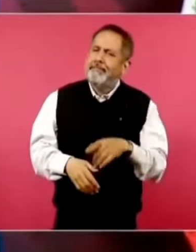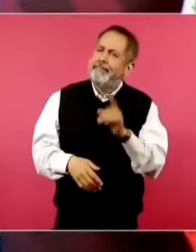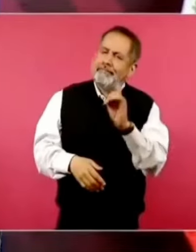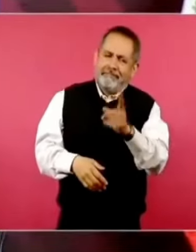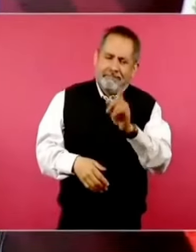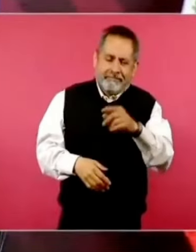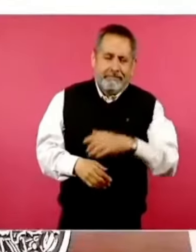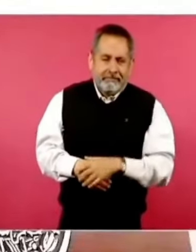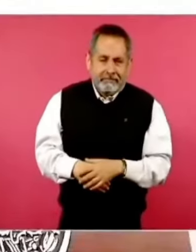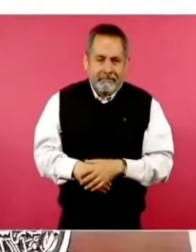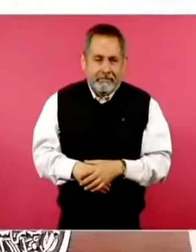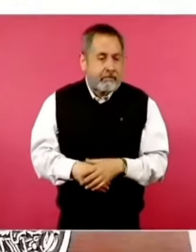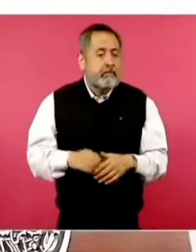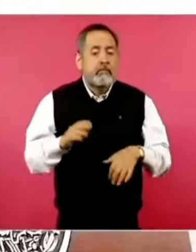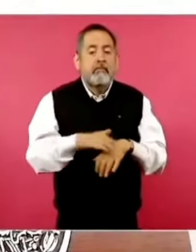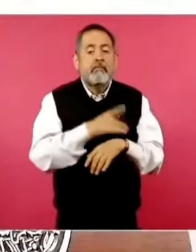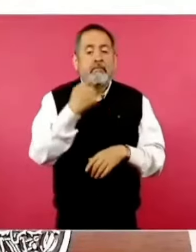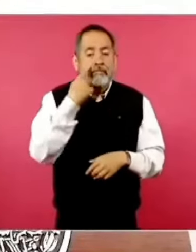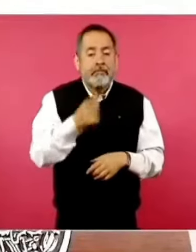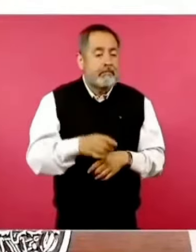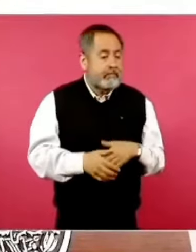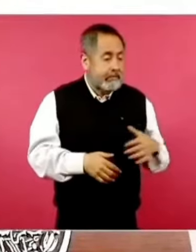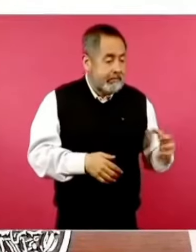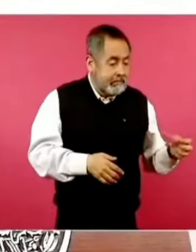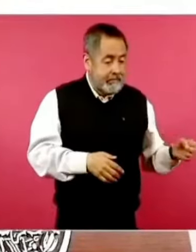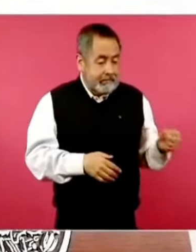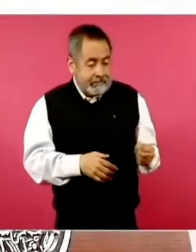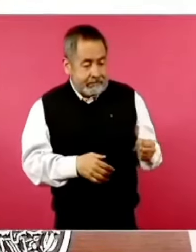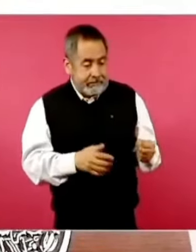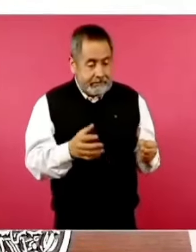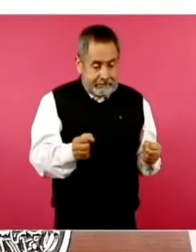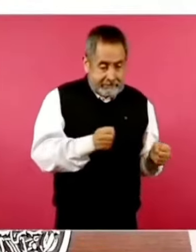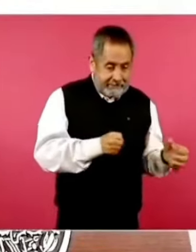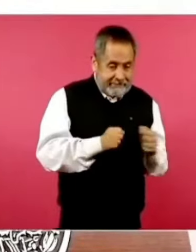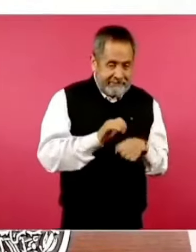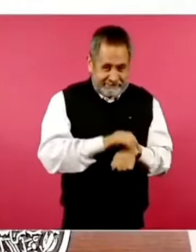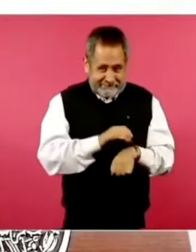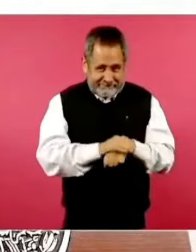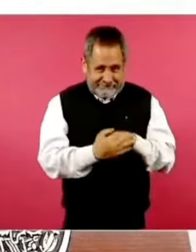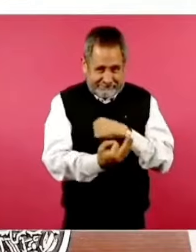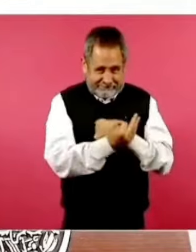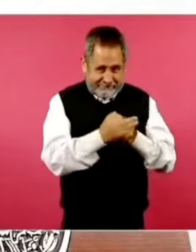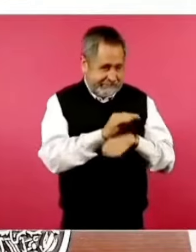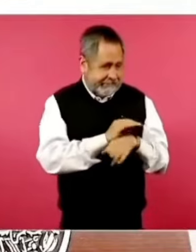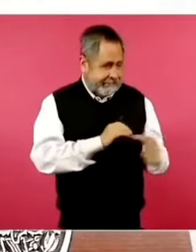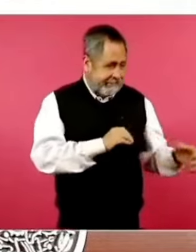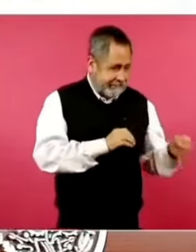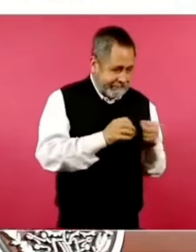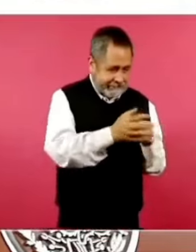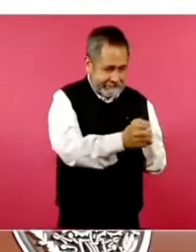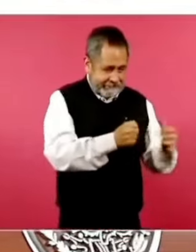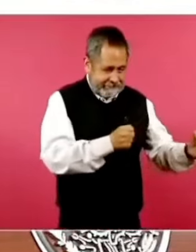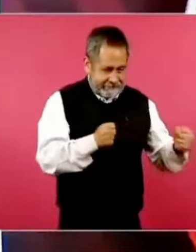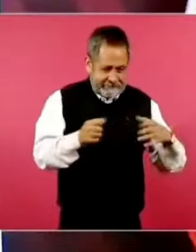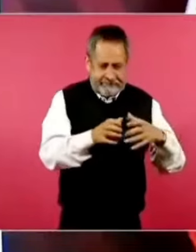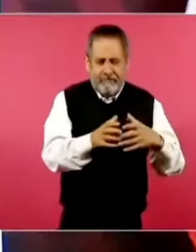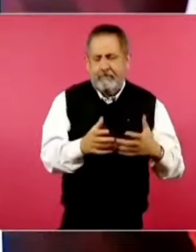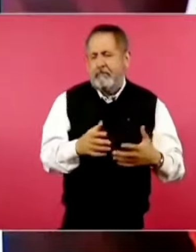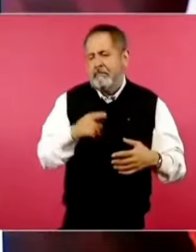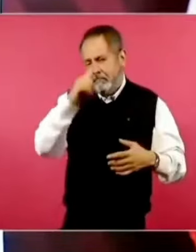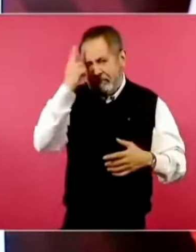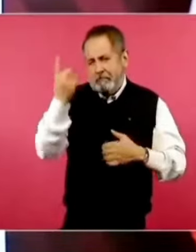si los nombra la cúpula del poder político o del